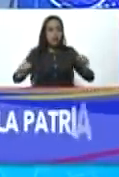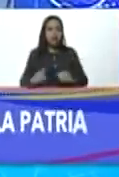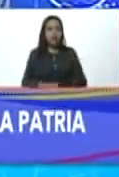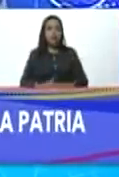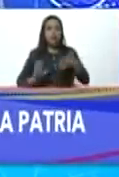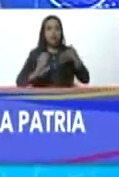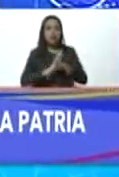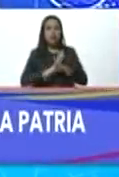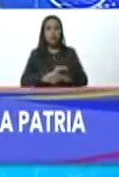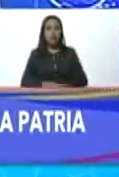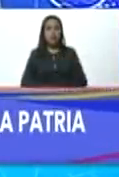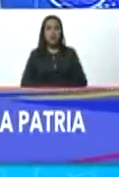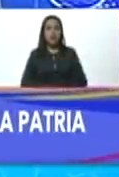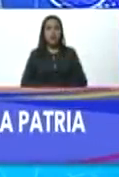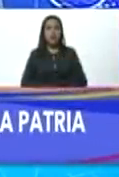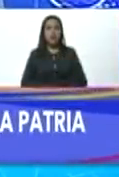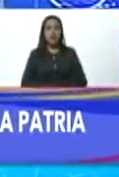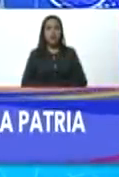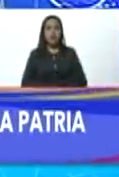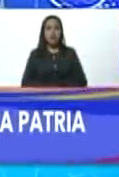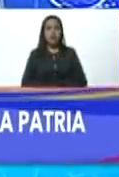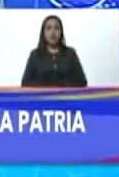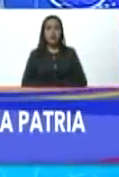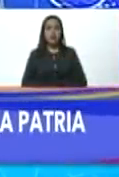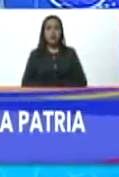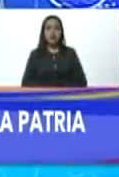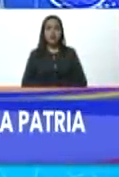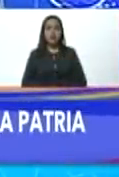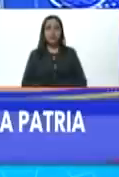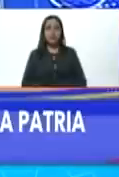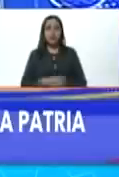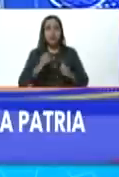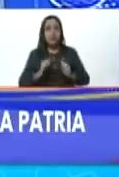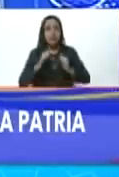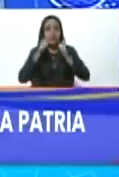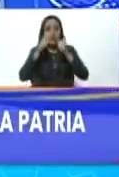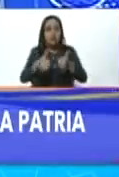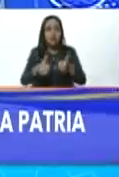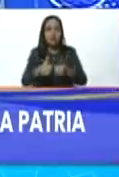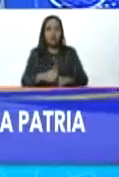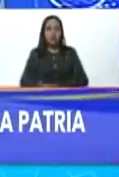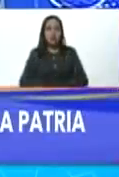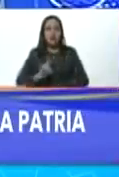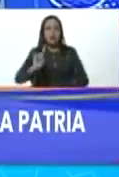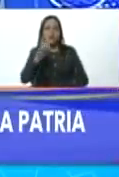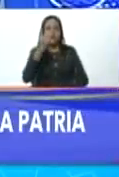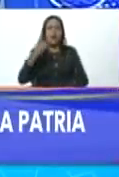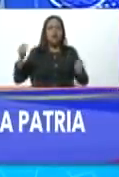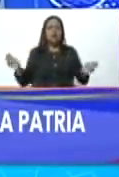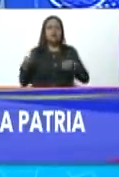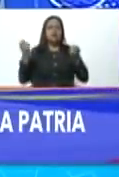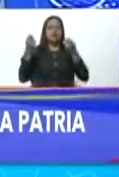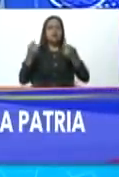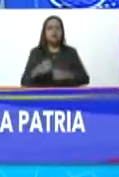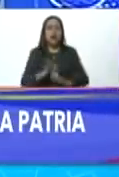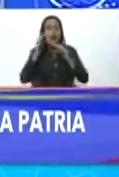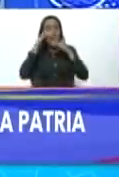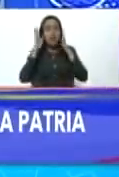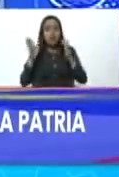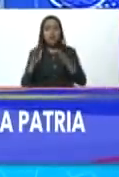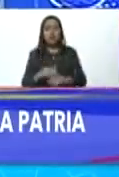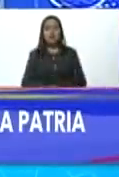sobre lo que es el inicio de la primera campaña.